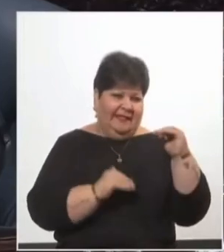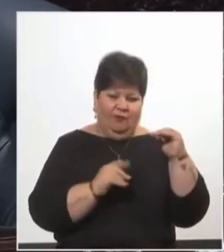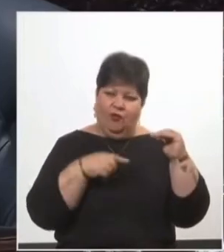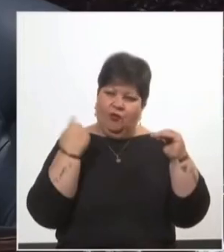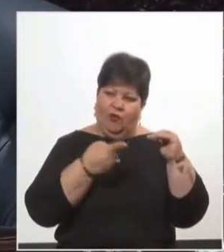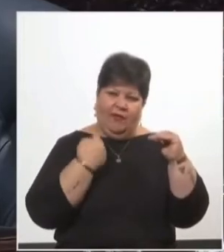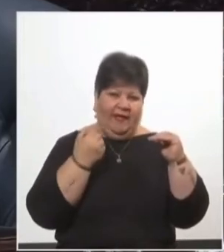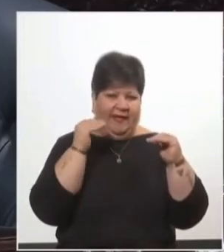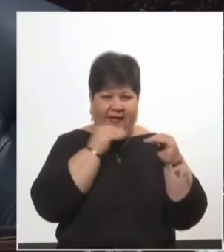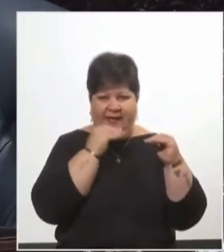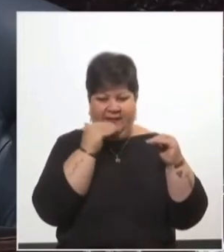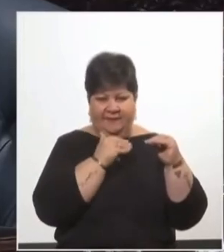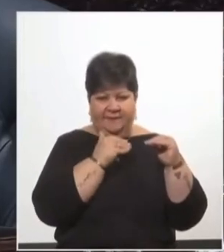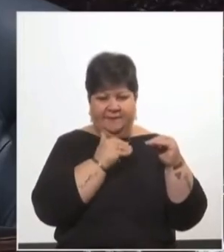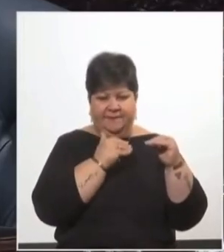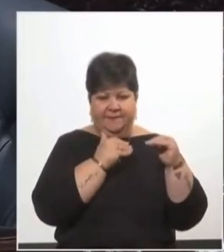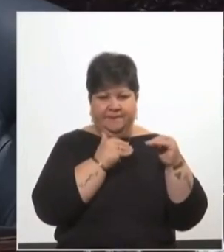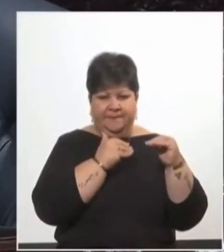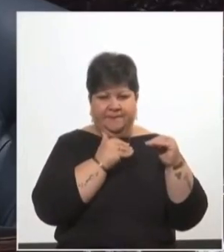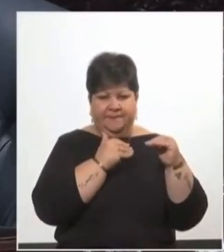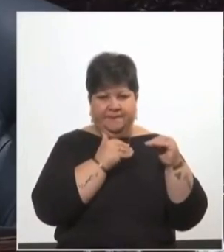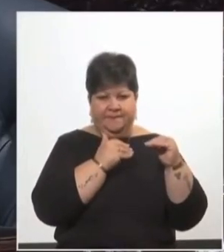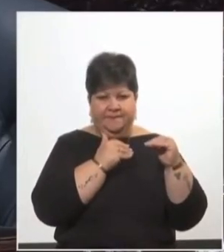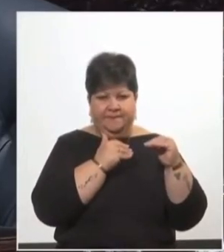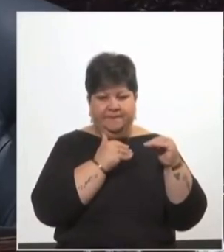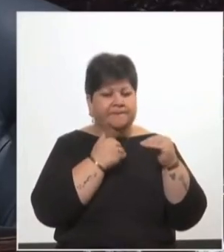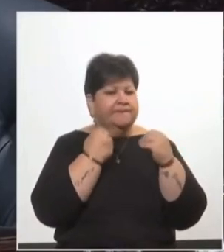cajas. En fin,